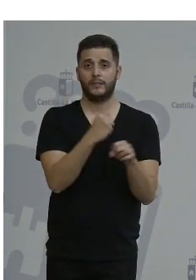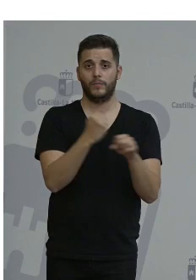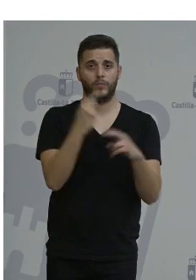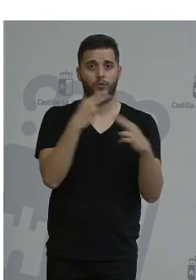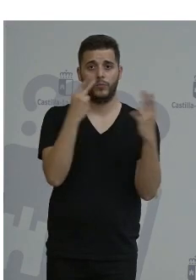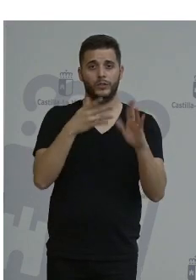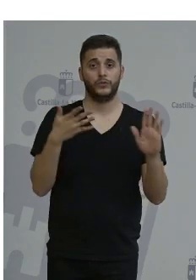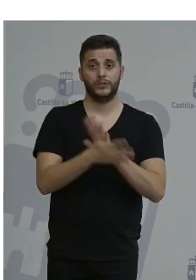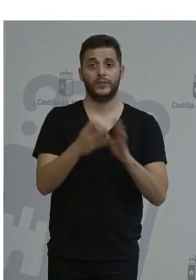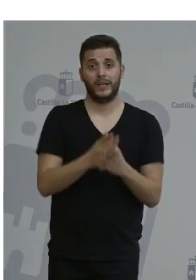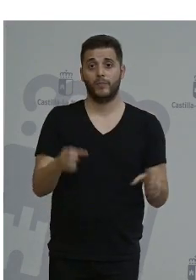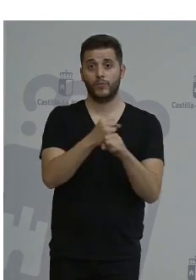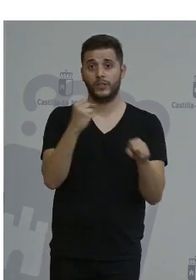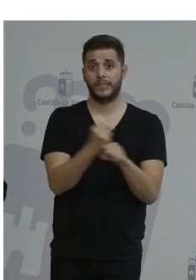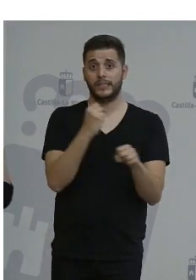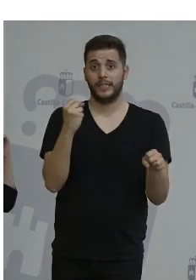las bolsas de empleo